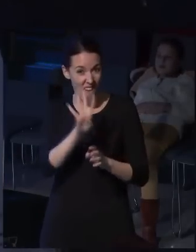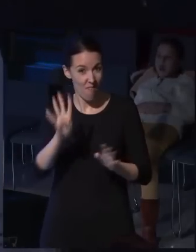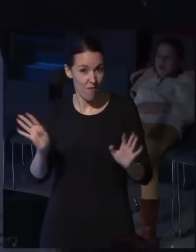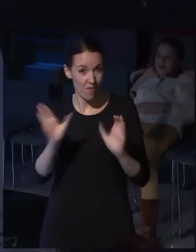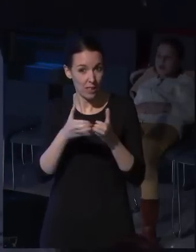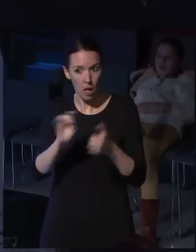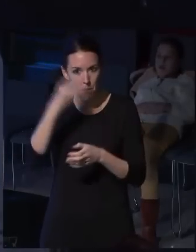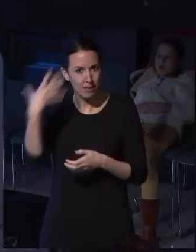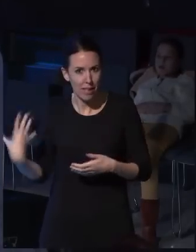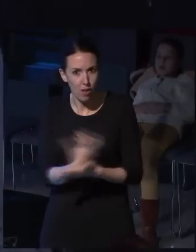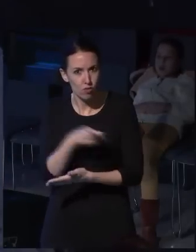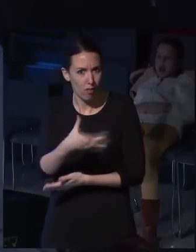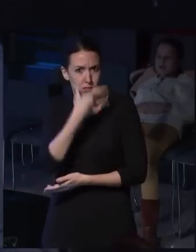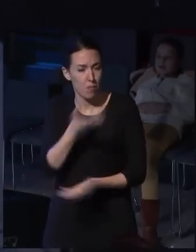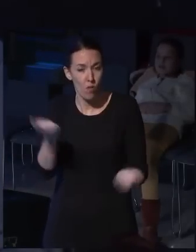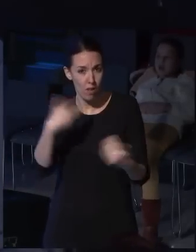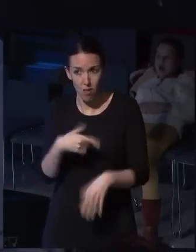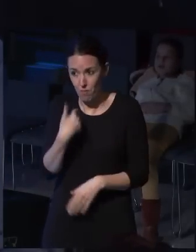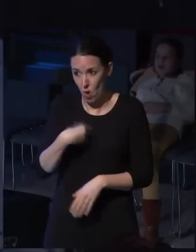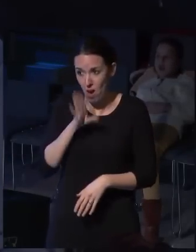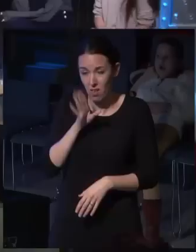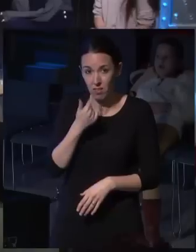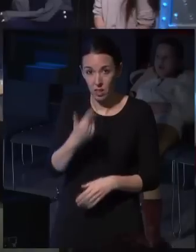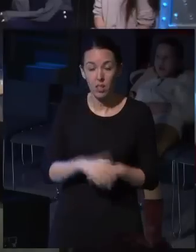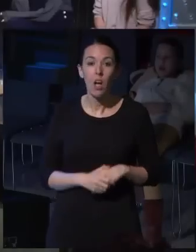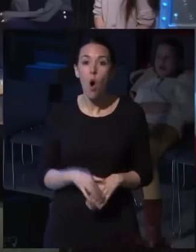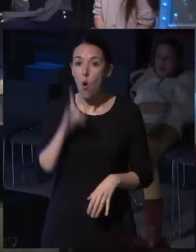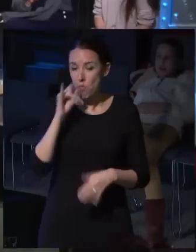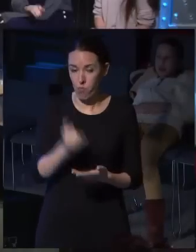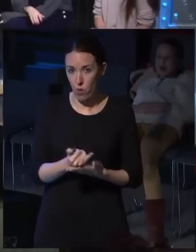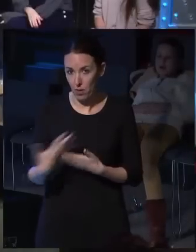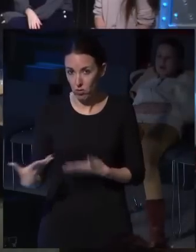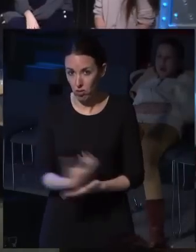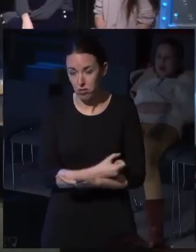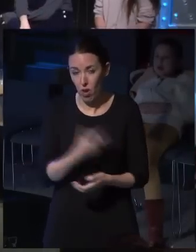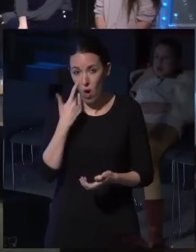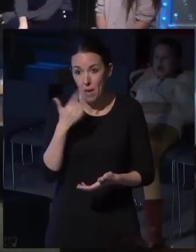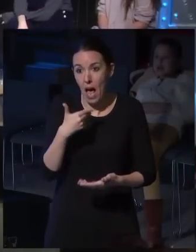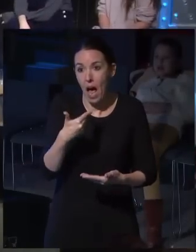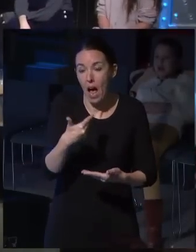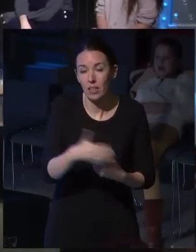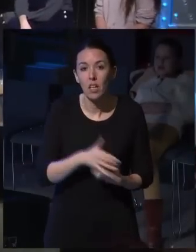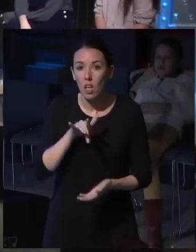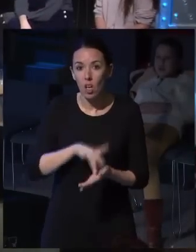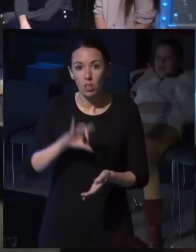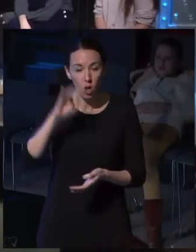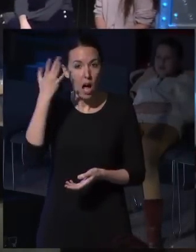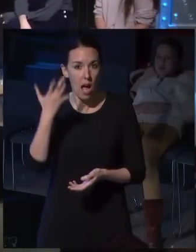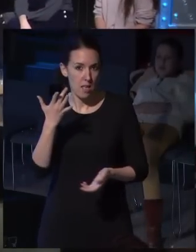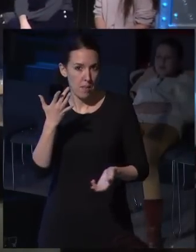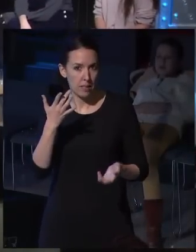todo y ahí fueron muy desvergonzados, que es lo que dices tú, ¿no? Claro, o sea, probando absolutamente todo, ¿no? A ver hasta dónde... Yo creo que ellos fueron los que inventaron la grabación